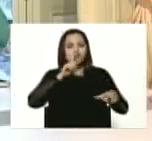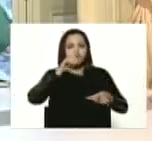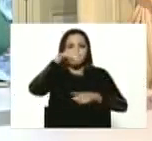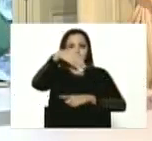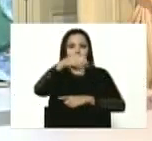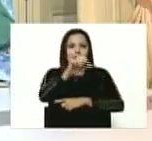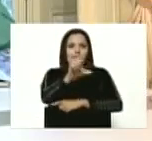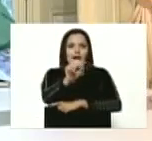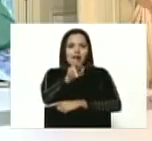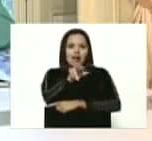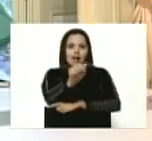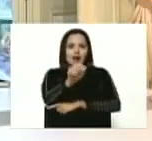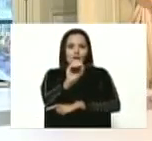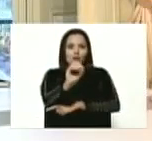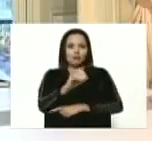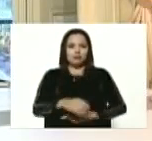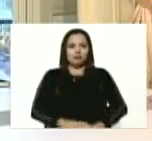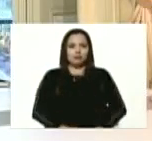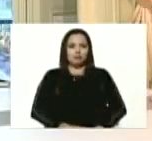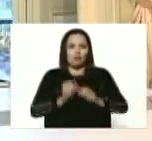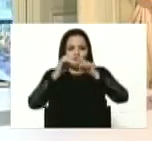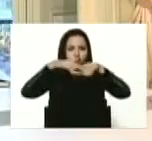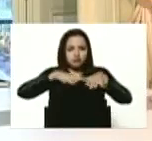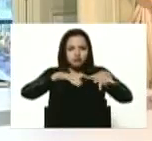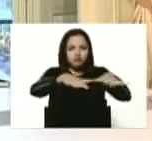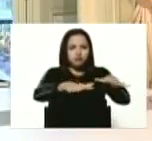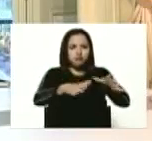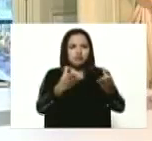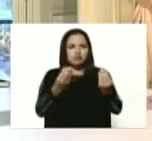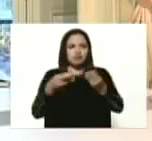el río, se desbordó varias quebradas.